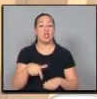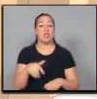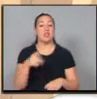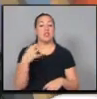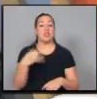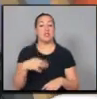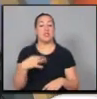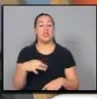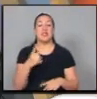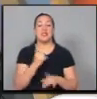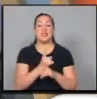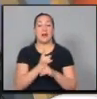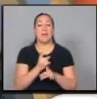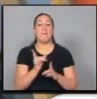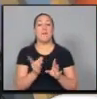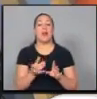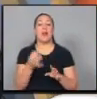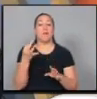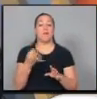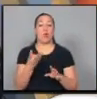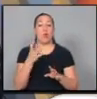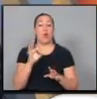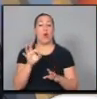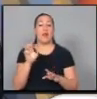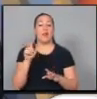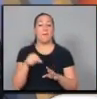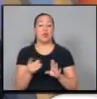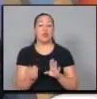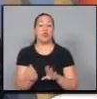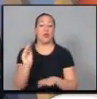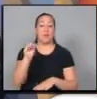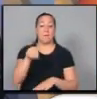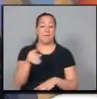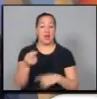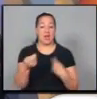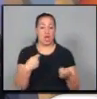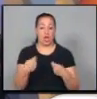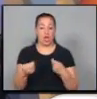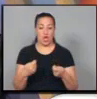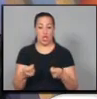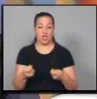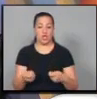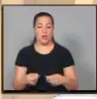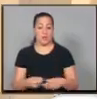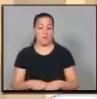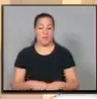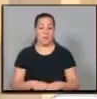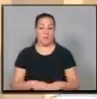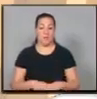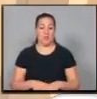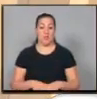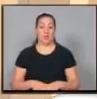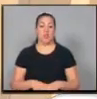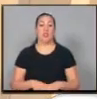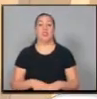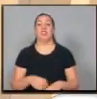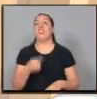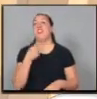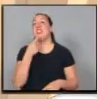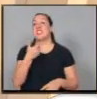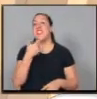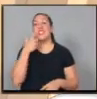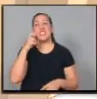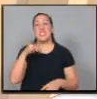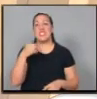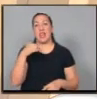lo incrementaban hasta un 40% los negocios dentro del producto, ¿no? O sea, te decían sin interés y era